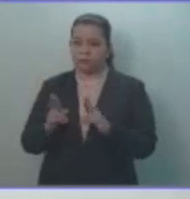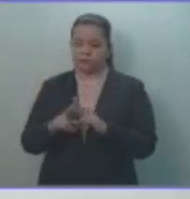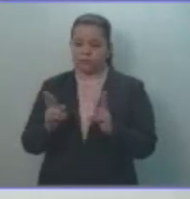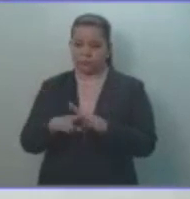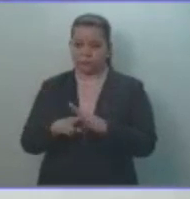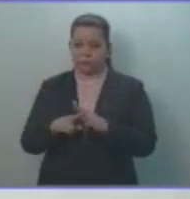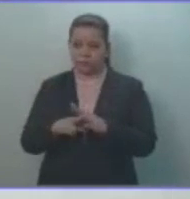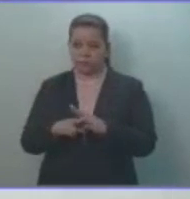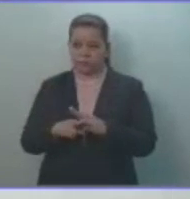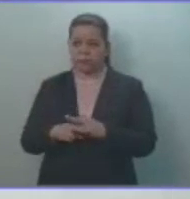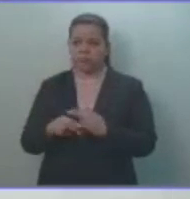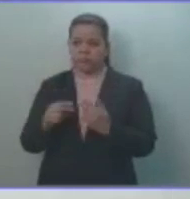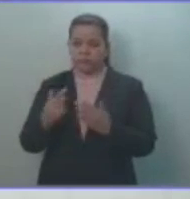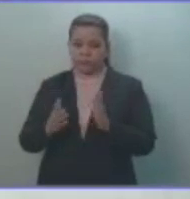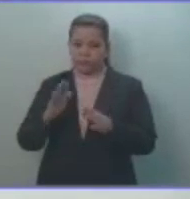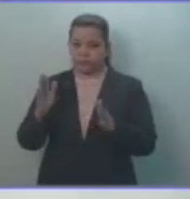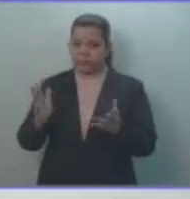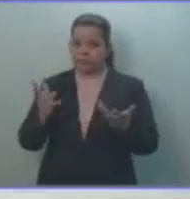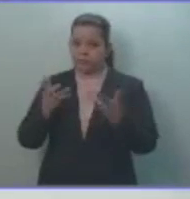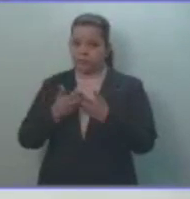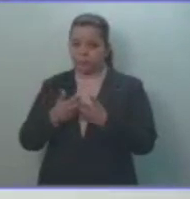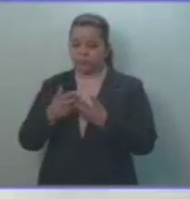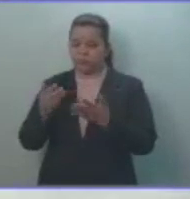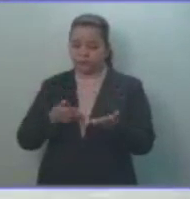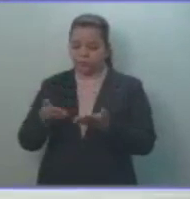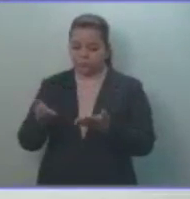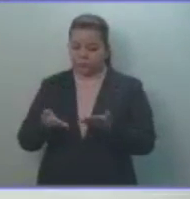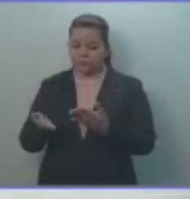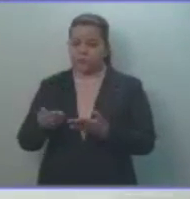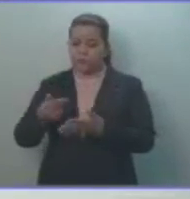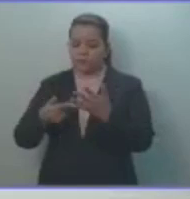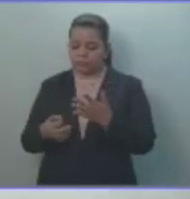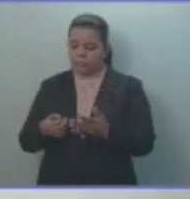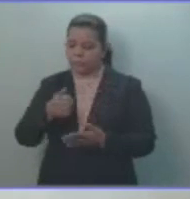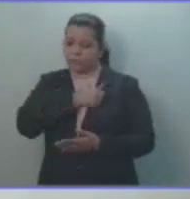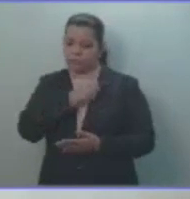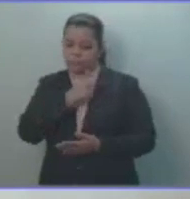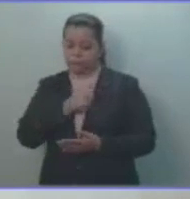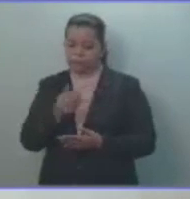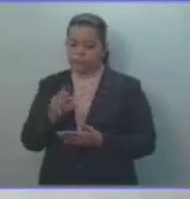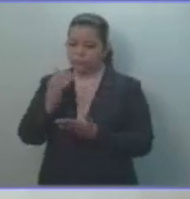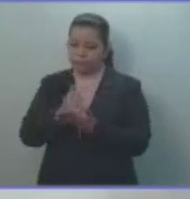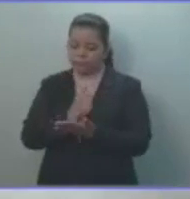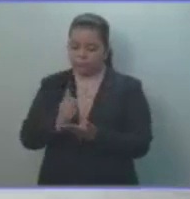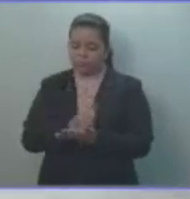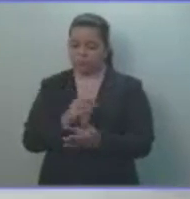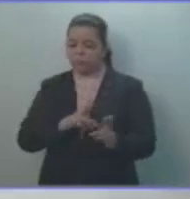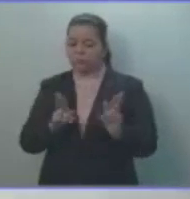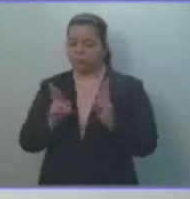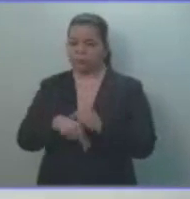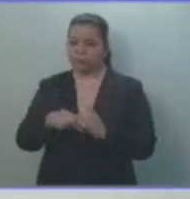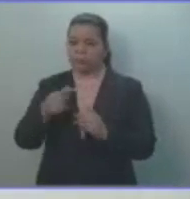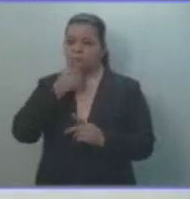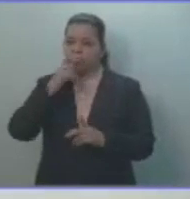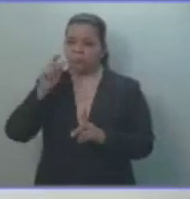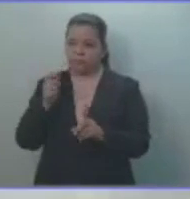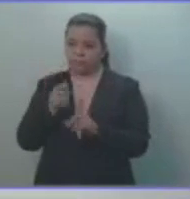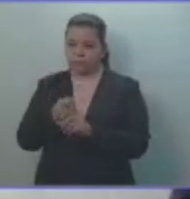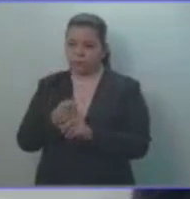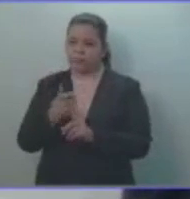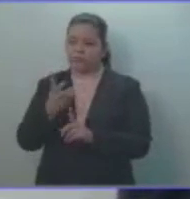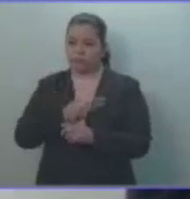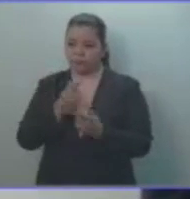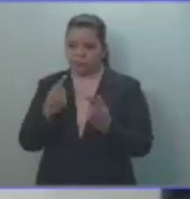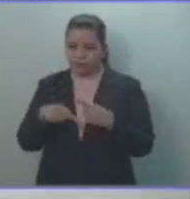implementadas, ajustes en bienes y servicios, la ley de responsabilidad fiscal, la reforma de pensiones, y continuamos con